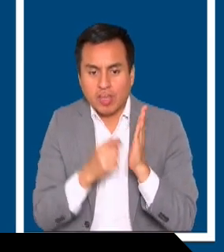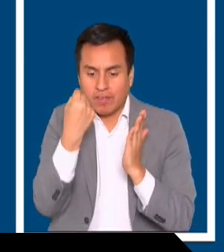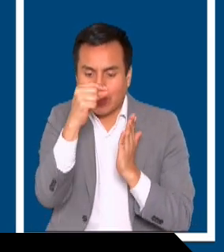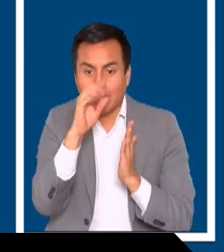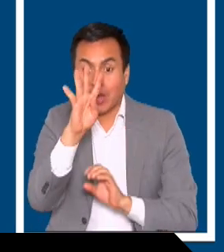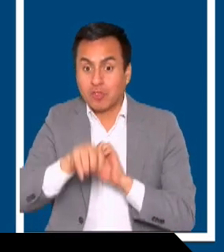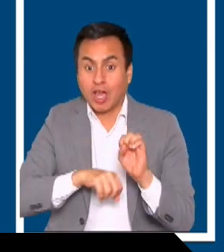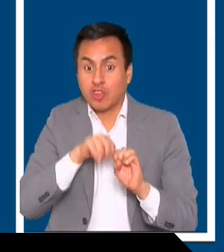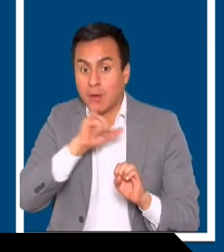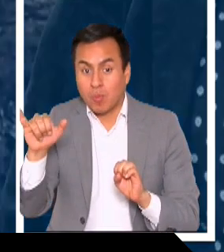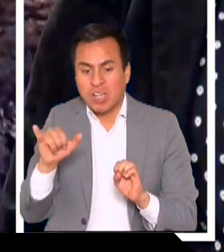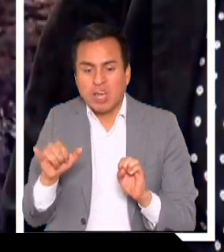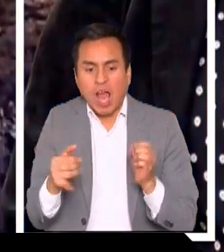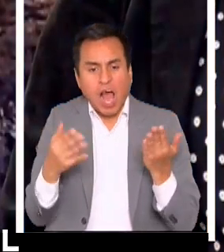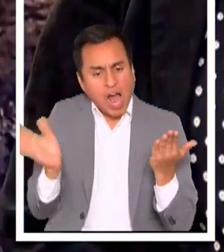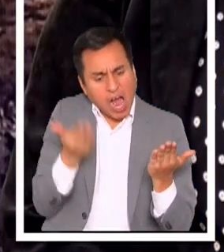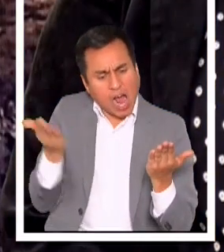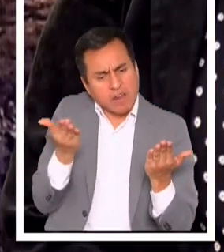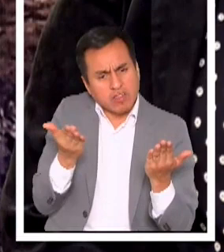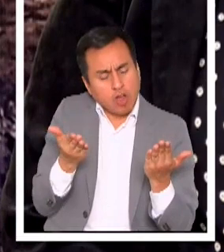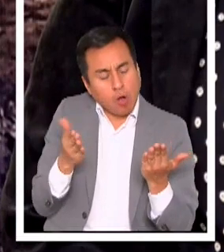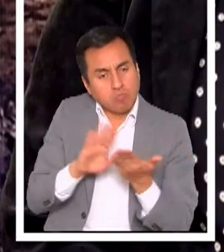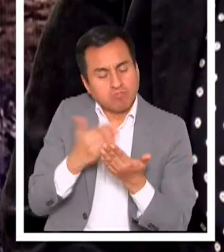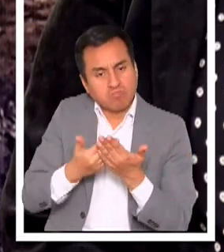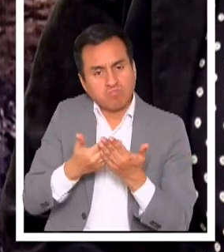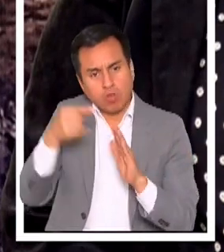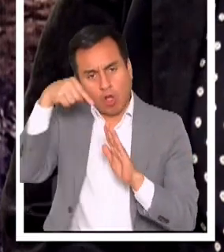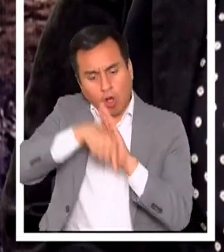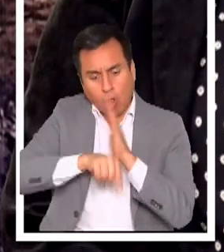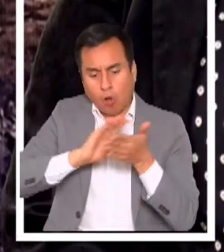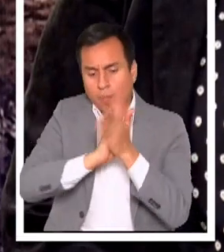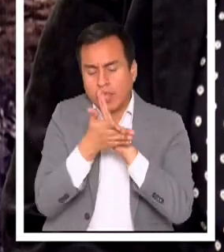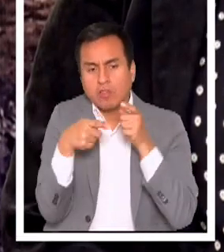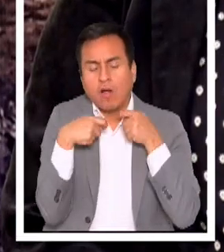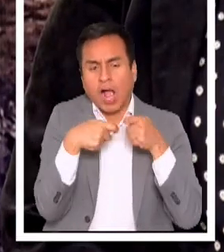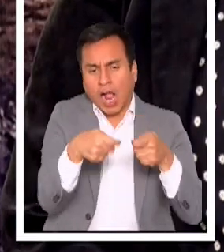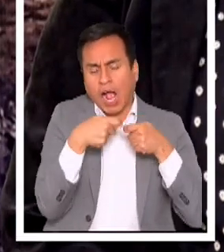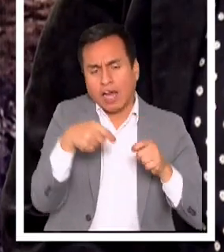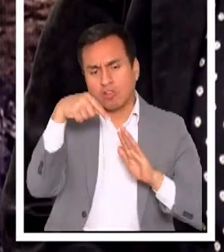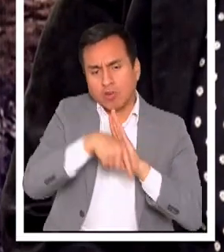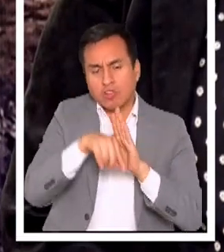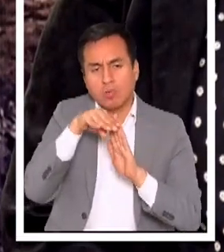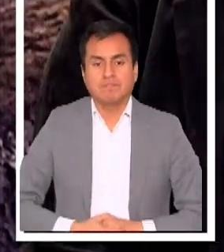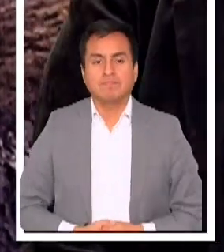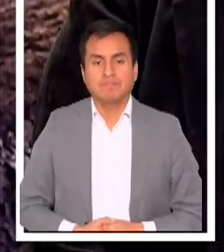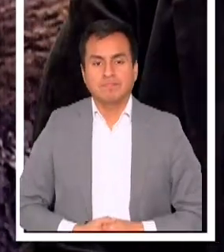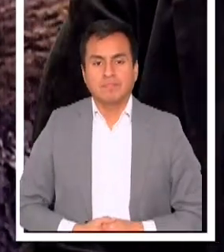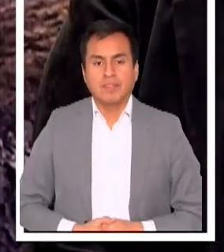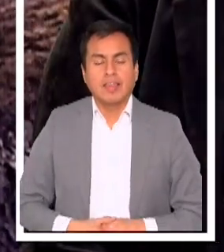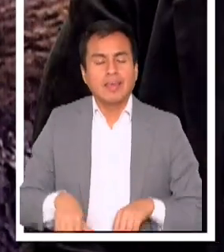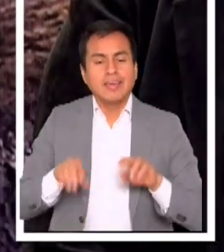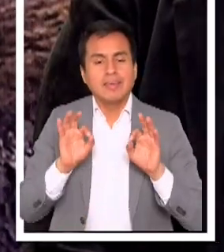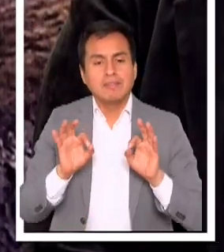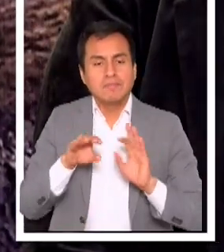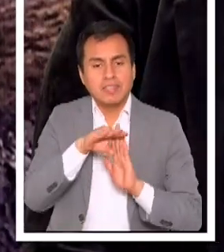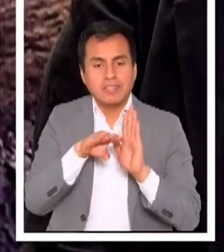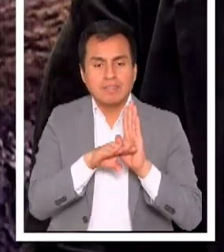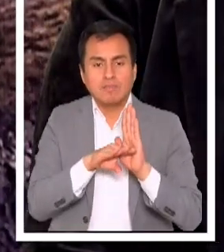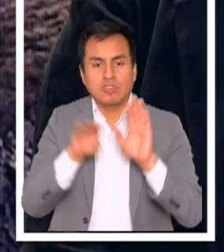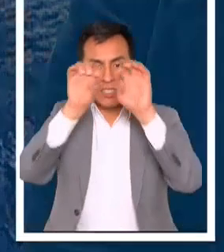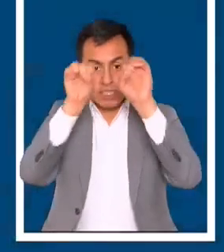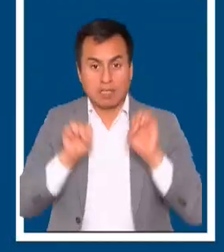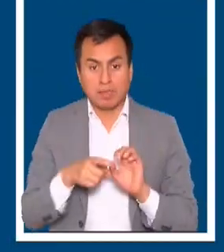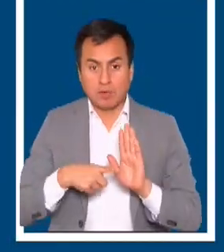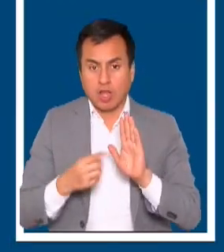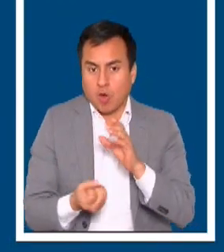el combate a la evasión y alusión y otro con incentivos para la formalización y beneficios para la clase media entre los principios para el sistema